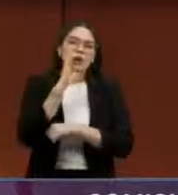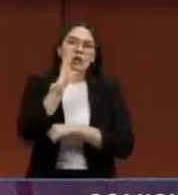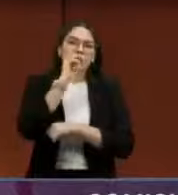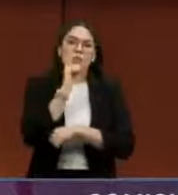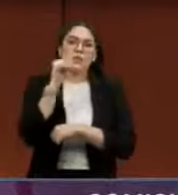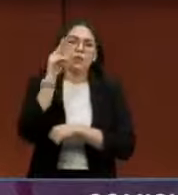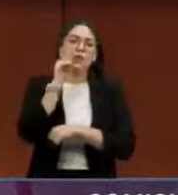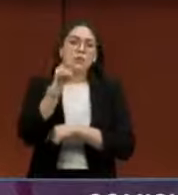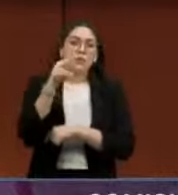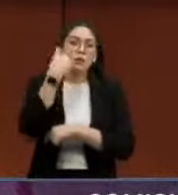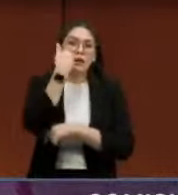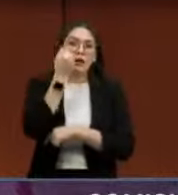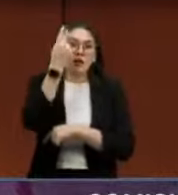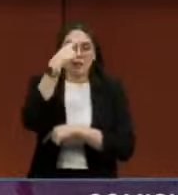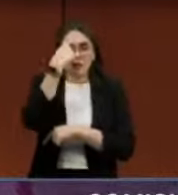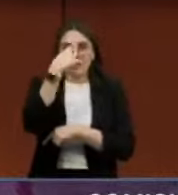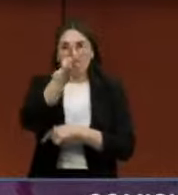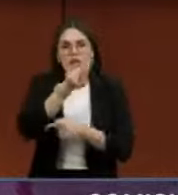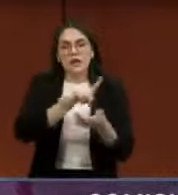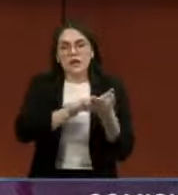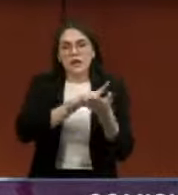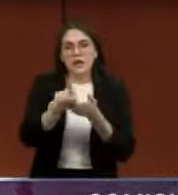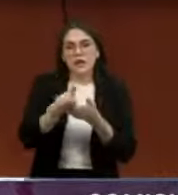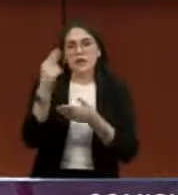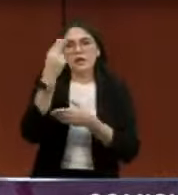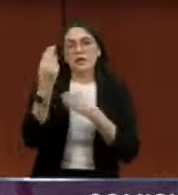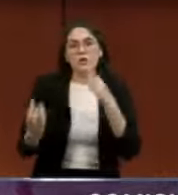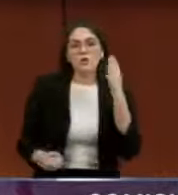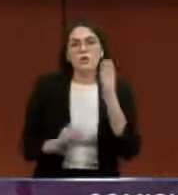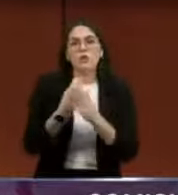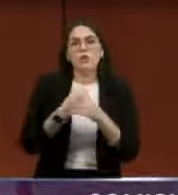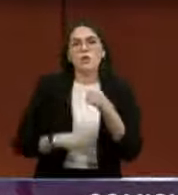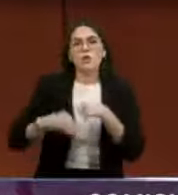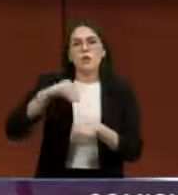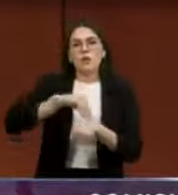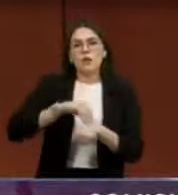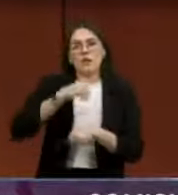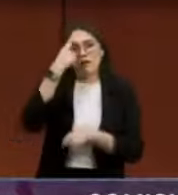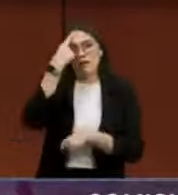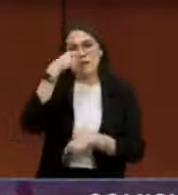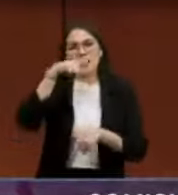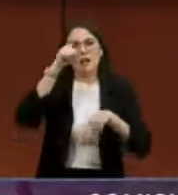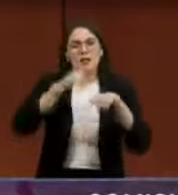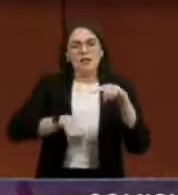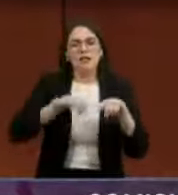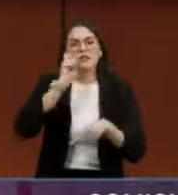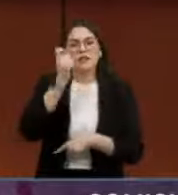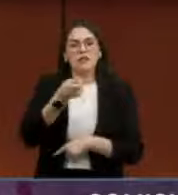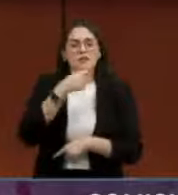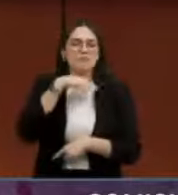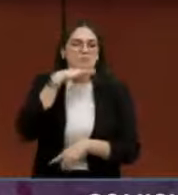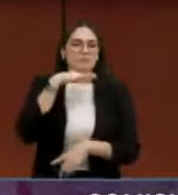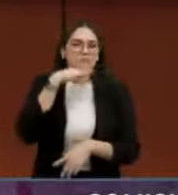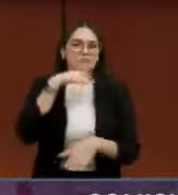sino que se diseñó para eliminar la corrupción.